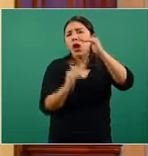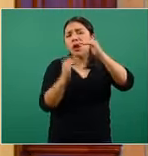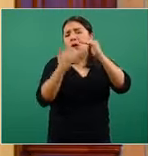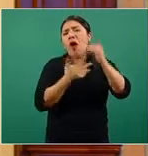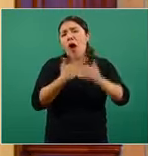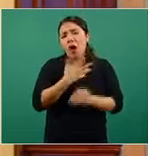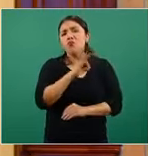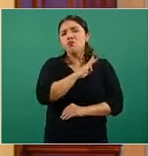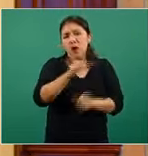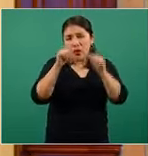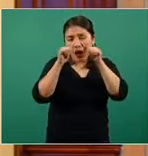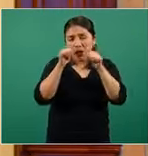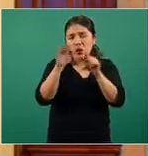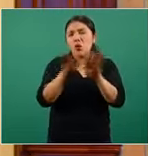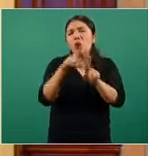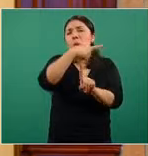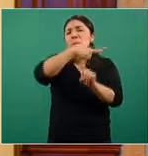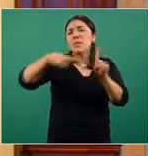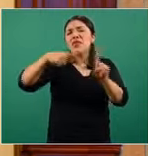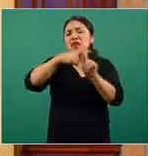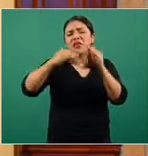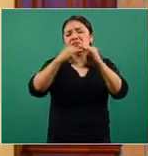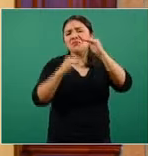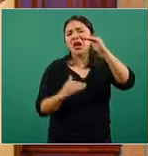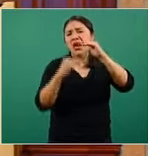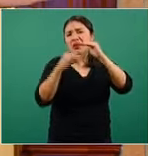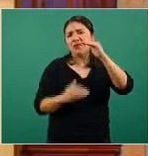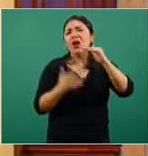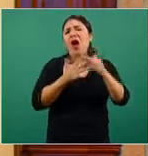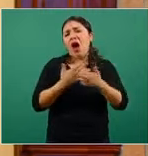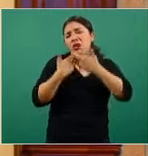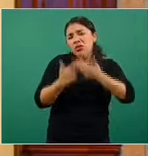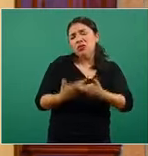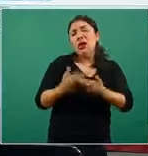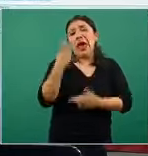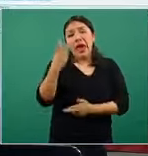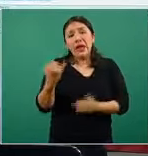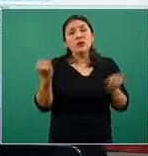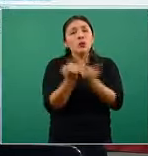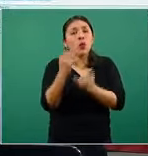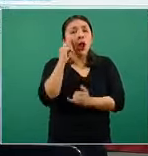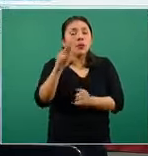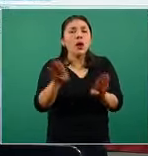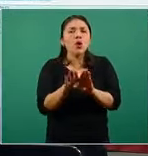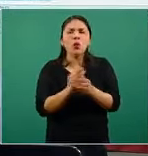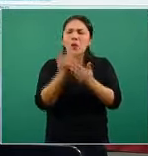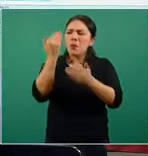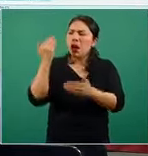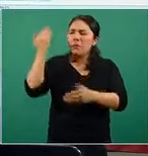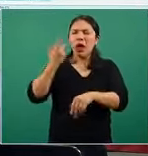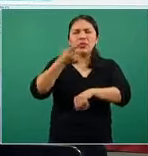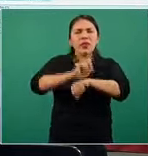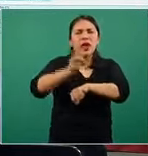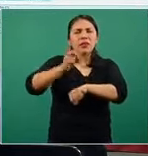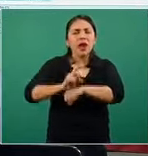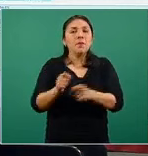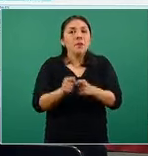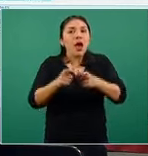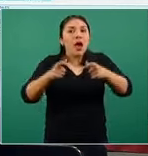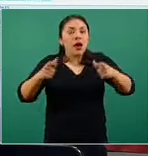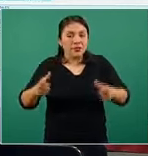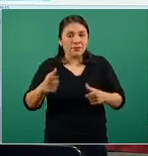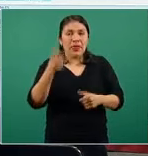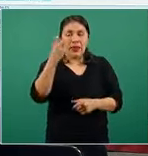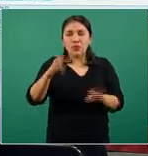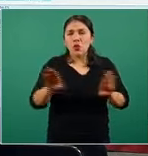es decir, más de la mitad de sus camas disponibles, y esto también hemos visto cómo en los últimos días se ha incrementado. De hecho,